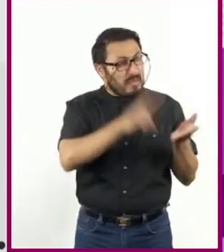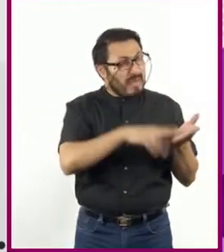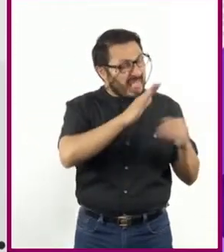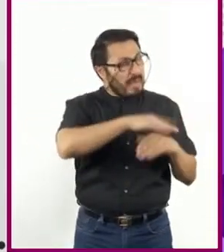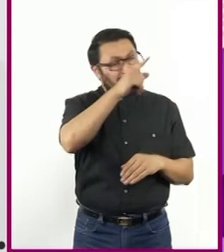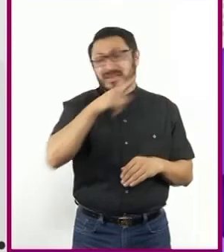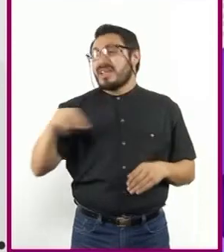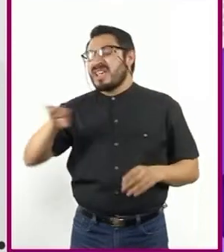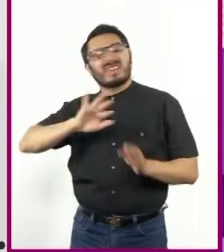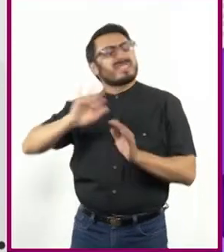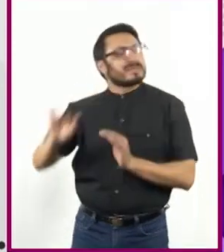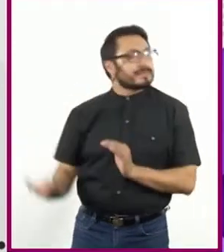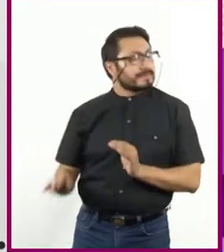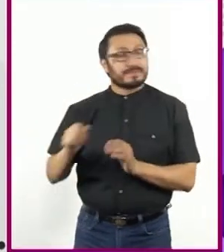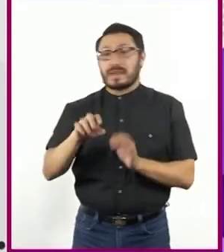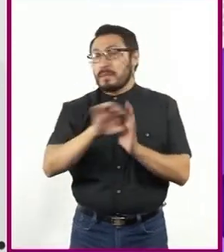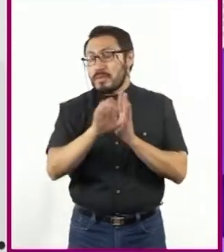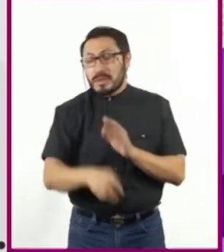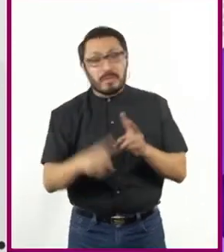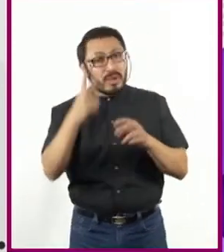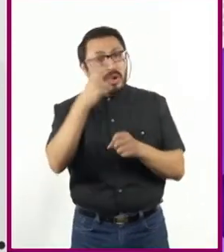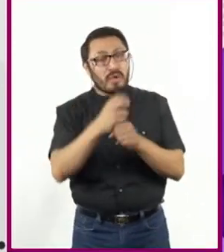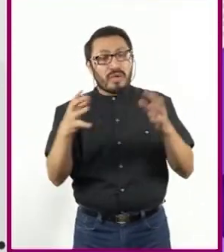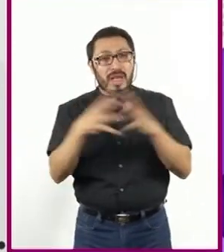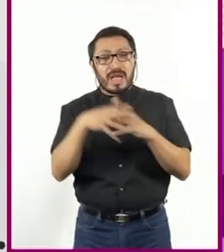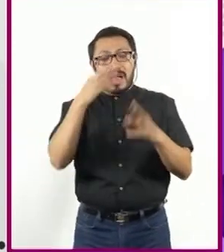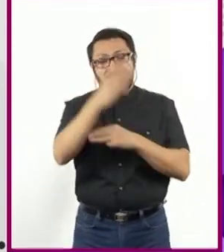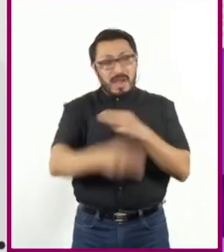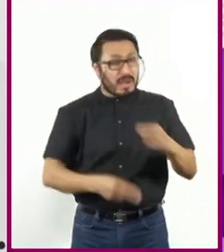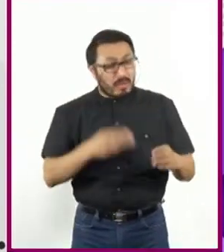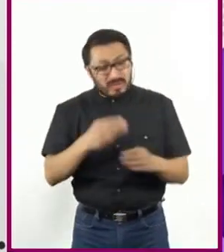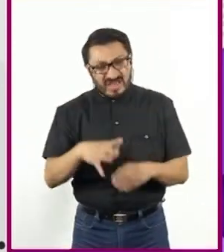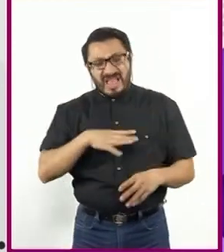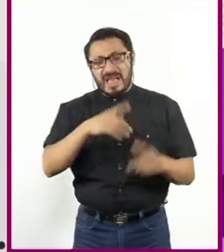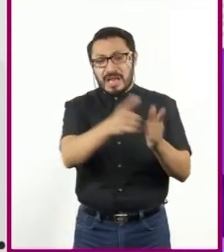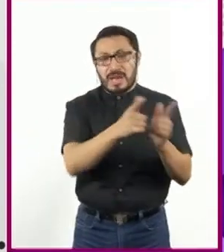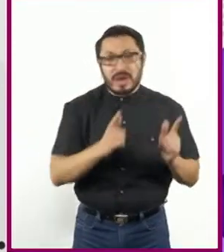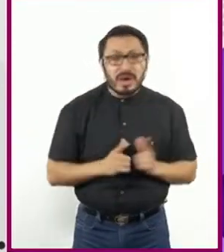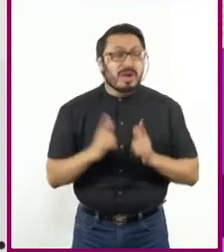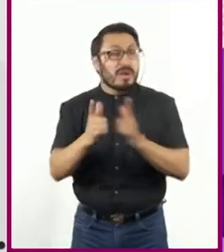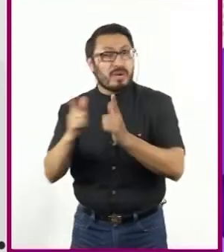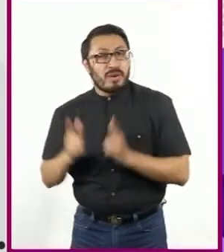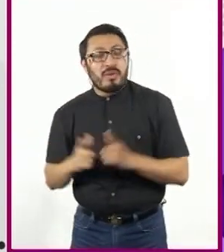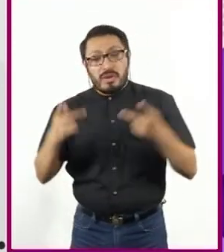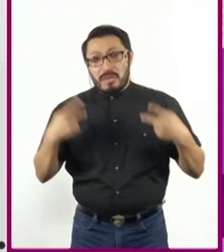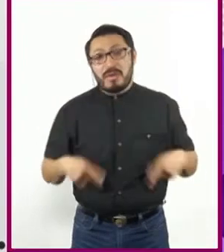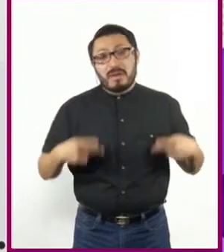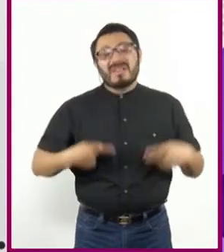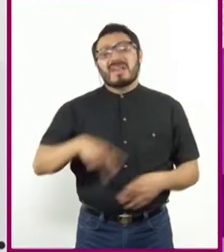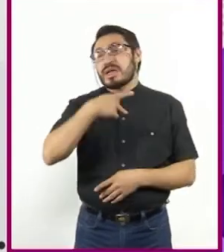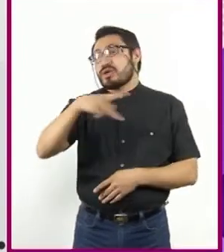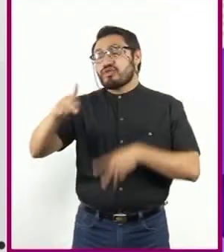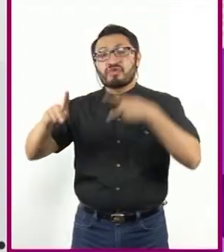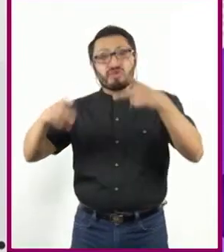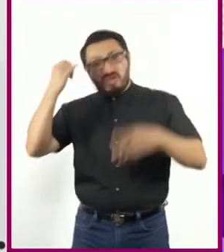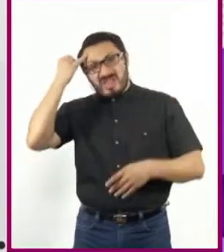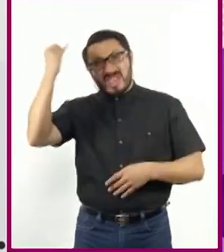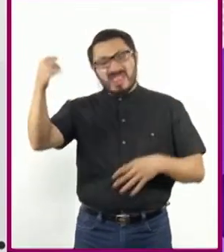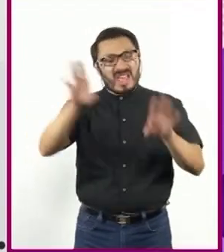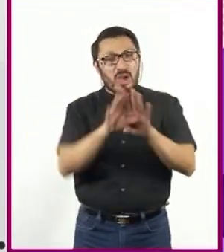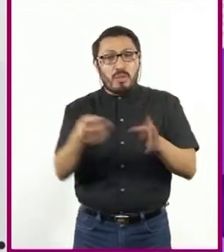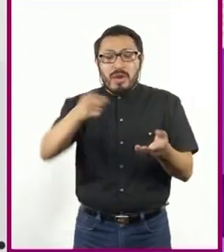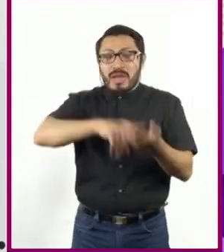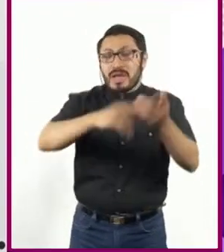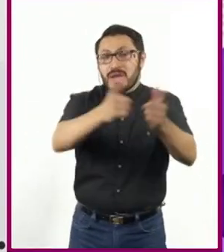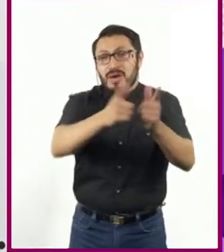en la Segunda Guerra Mundial y las Cruzadas sucedió que había grupos de personas que por sus creencias o por formar parte de un